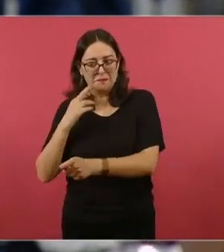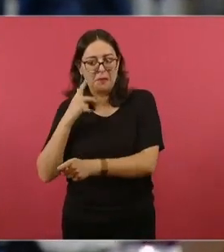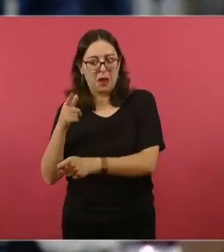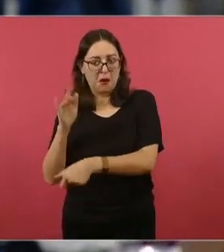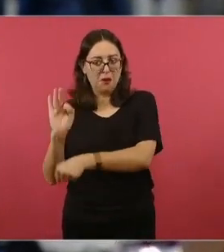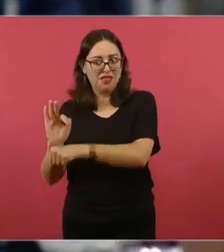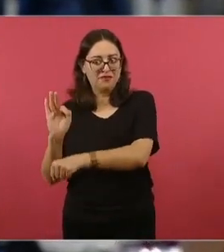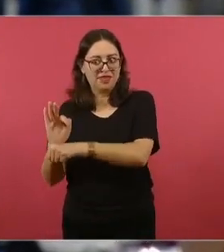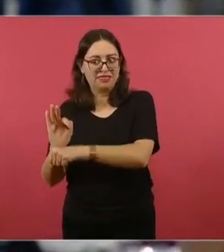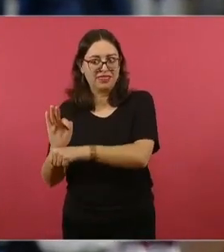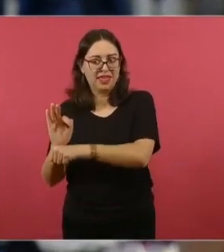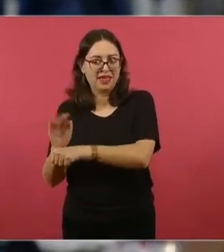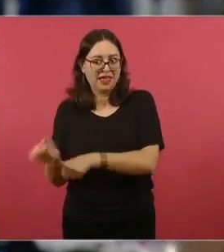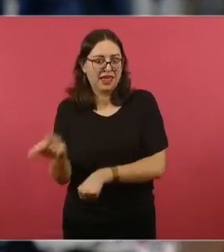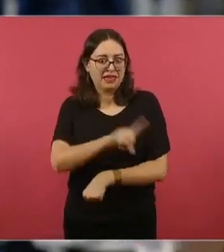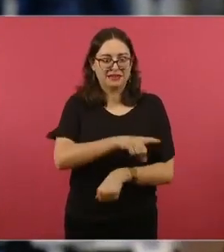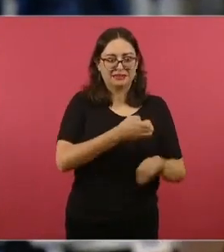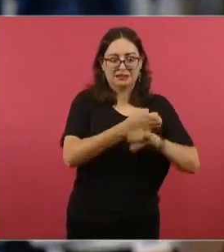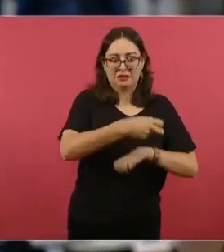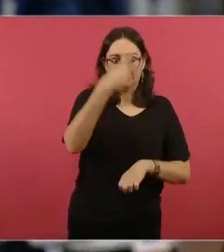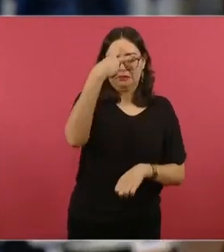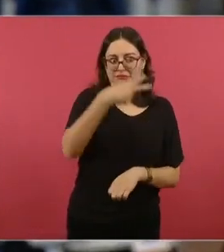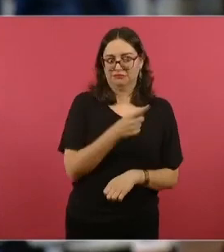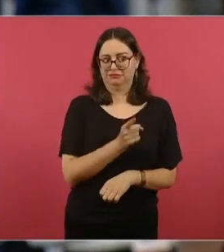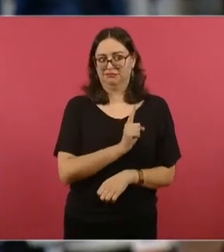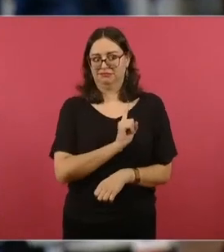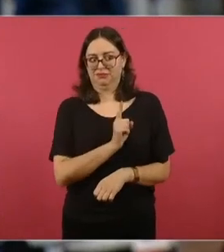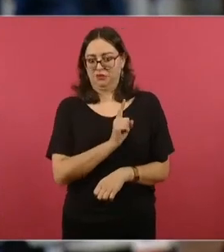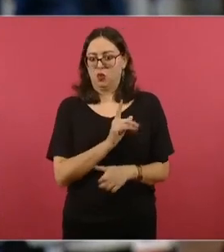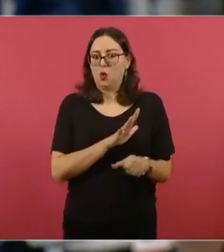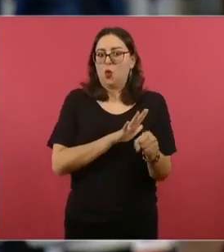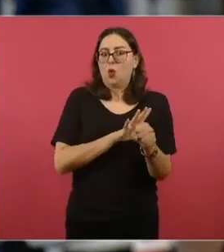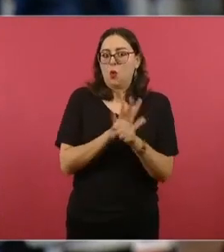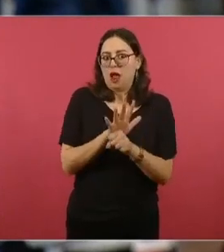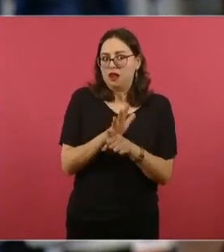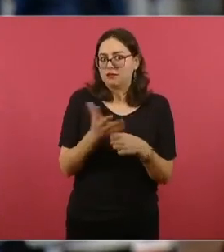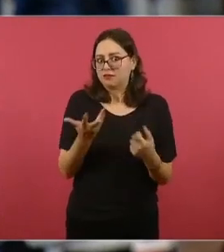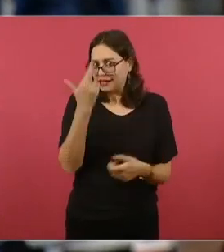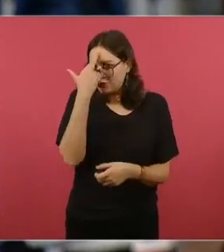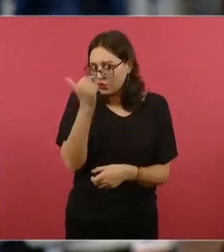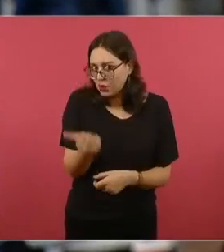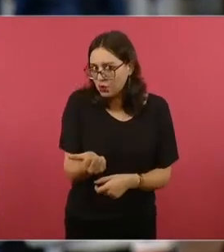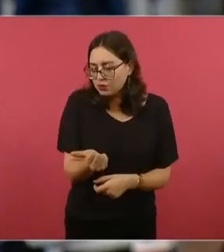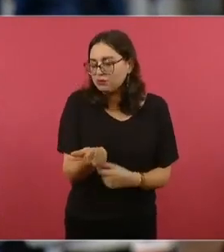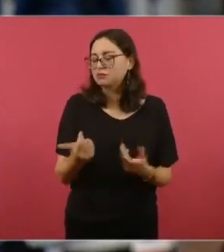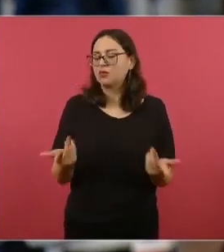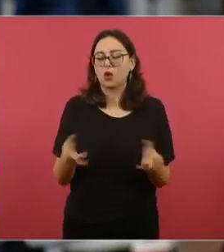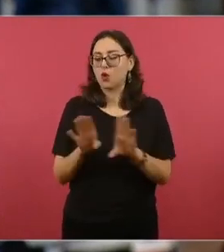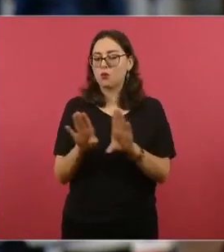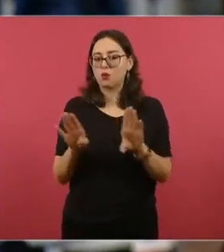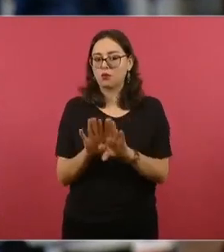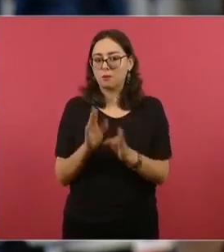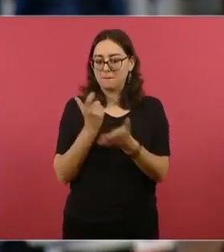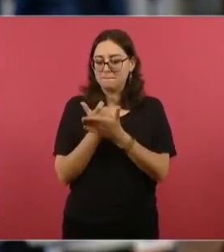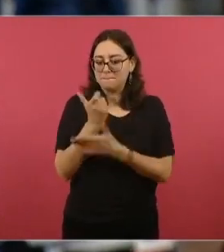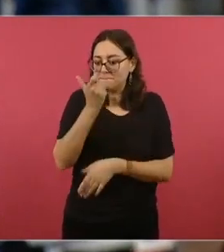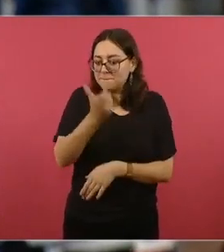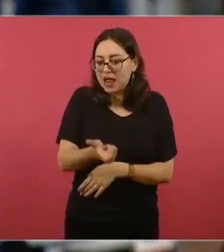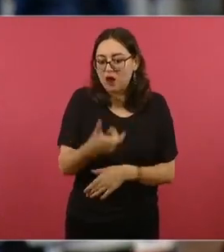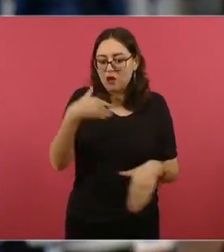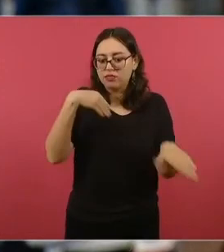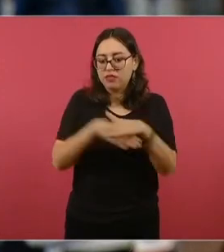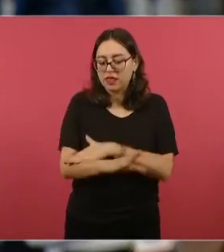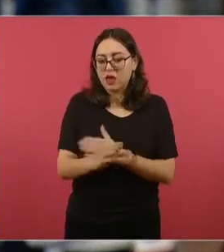de la Ciudad de México y no el gobierno del Estado de México, cuál será la tarifa, por qué esta logística. Si nos puede